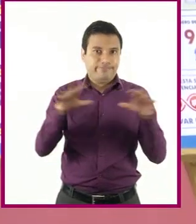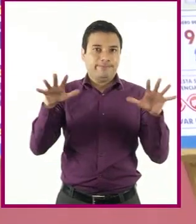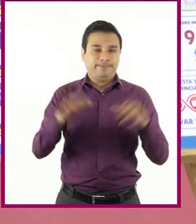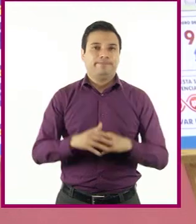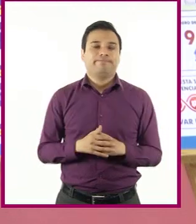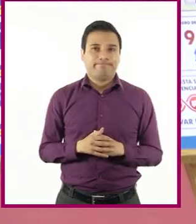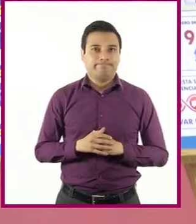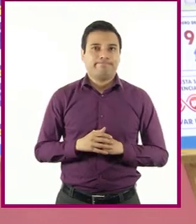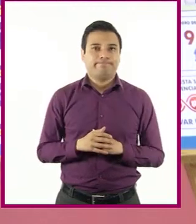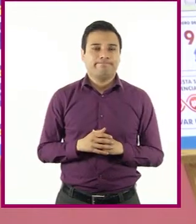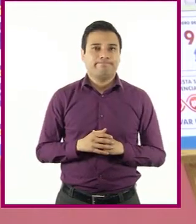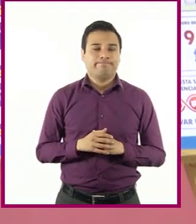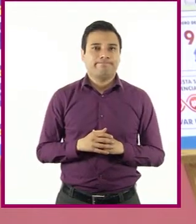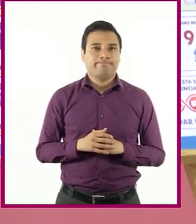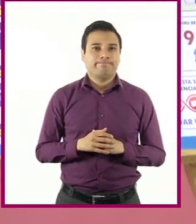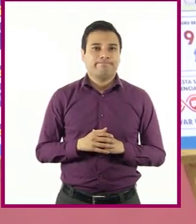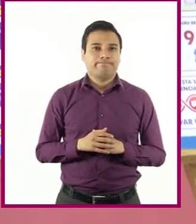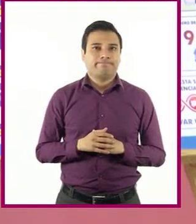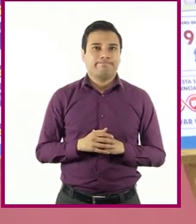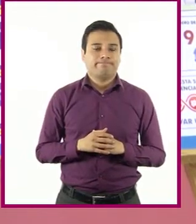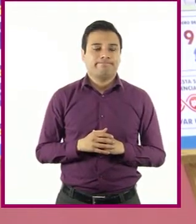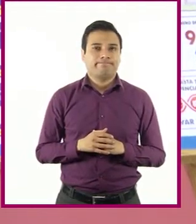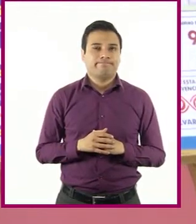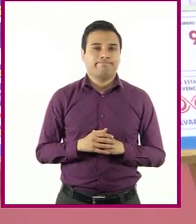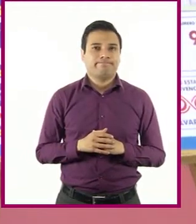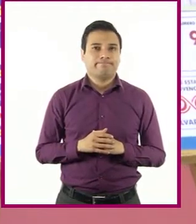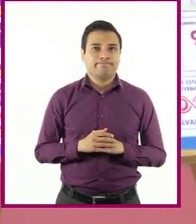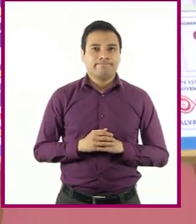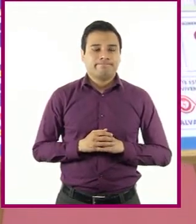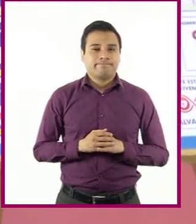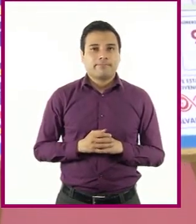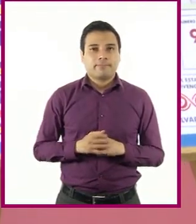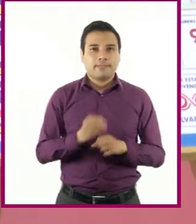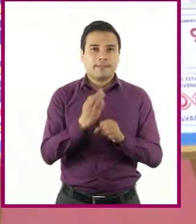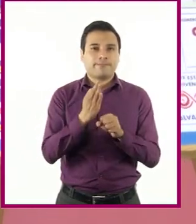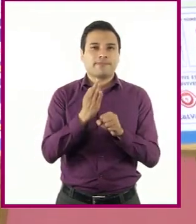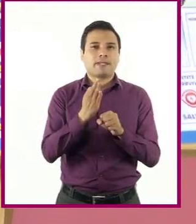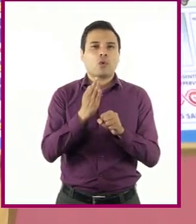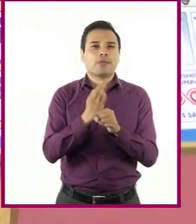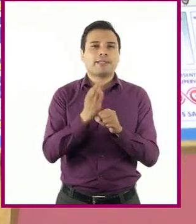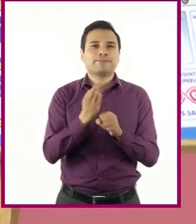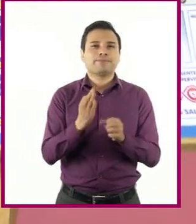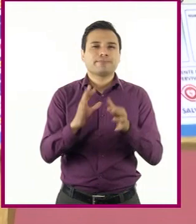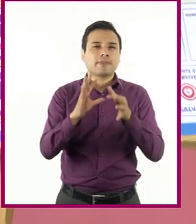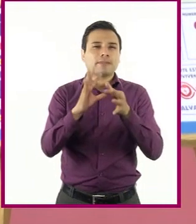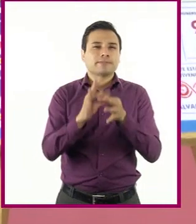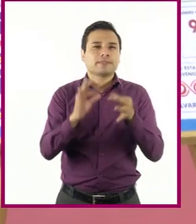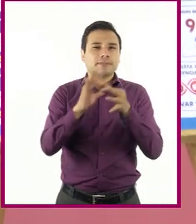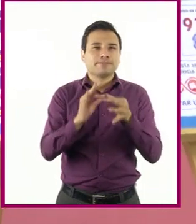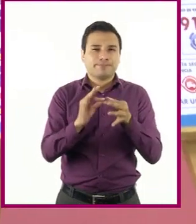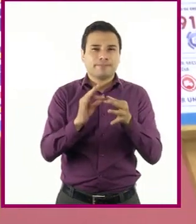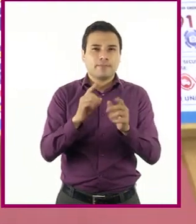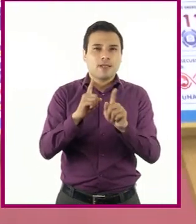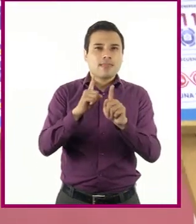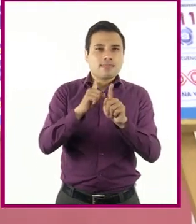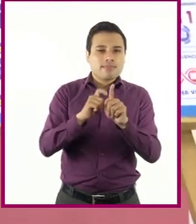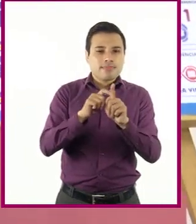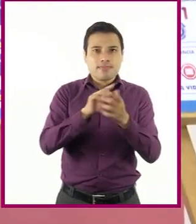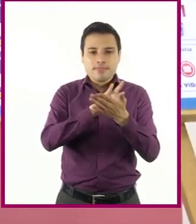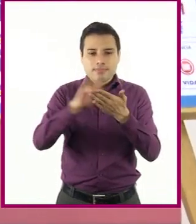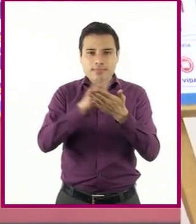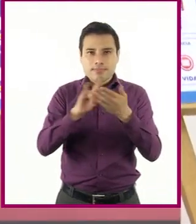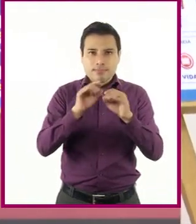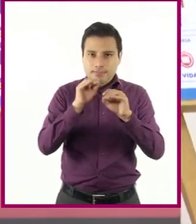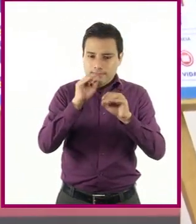Específicamente, conoceremos cómo se logra conformar una versión final de una historieta. A lo largo